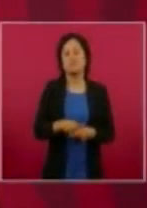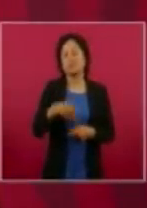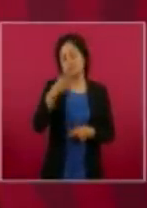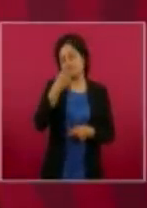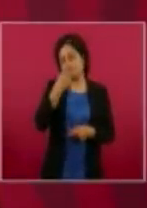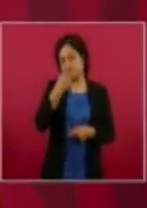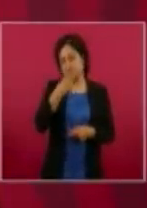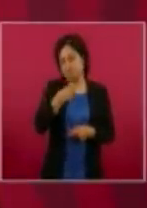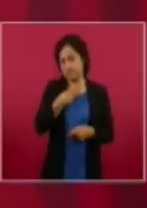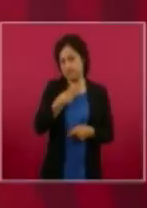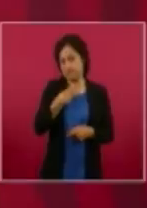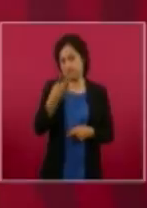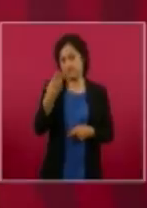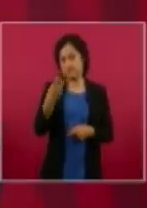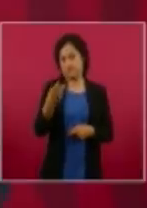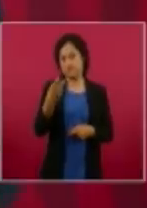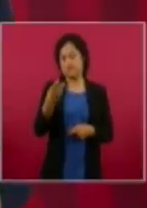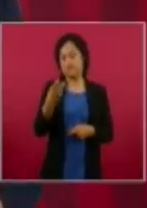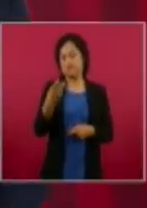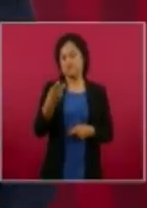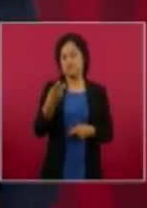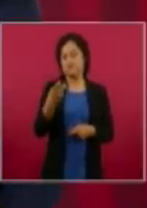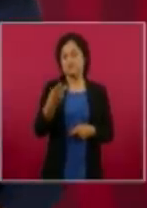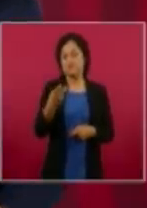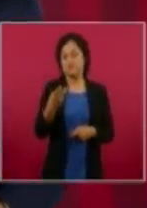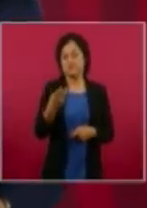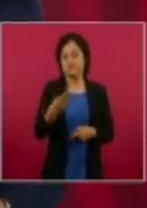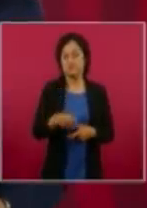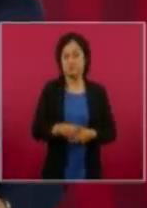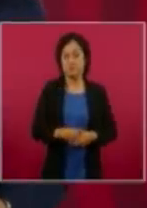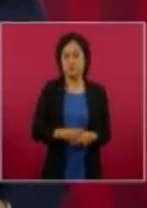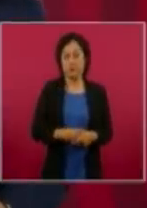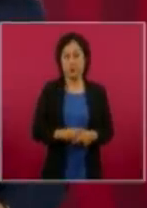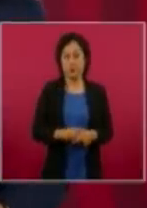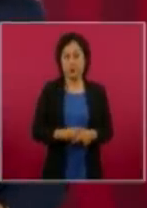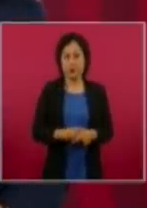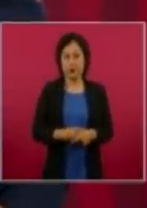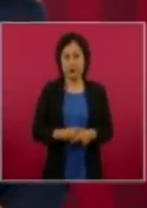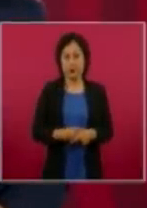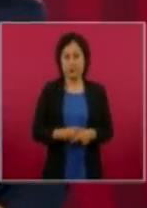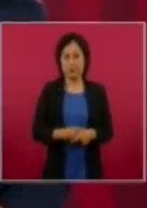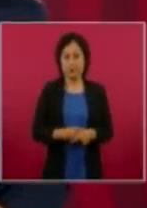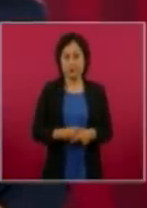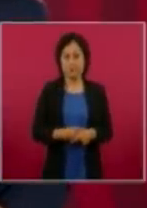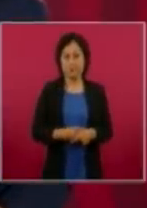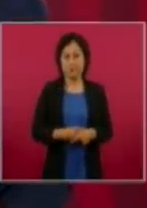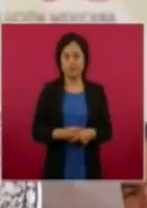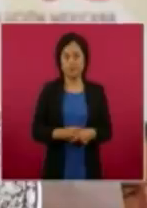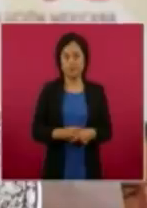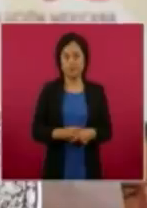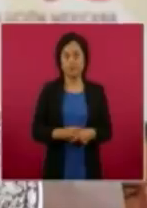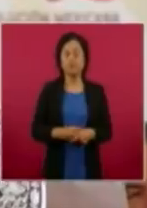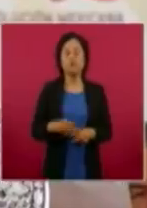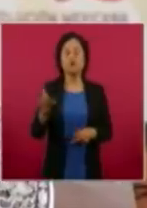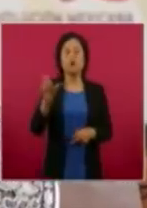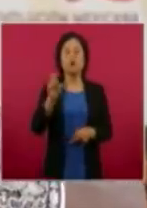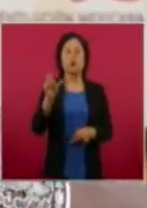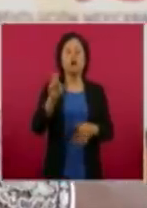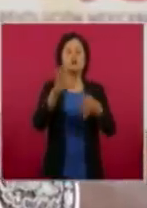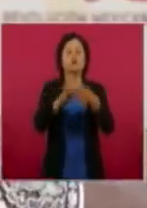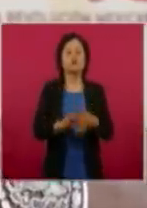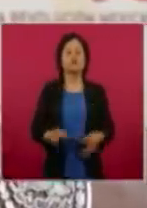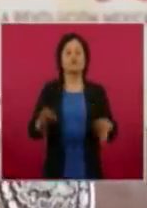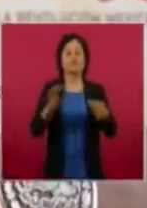las Américas, deben de participar todos los países de las Américas, independientemente